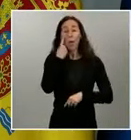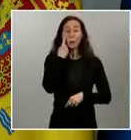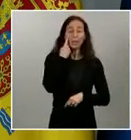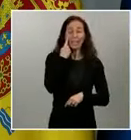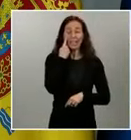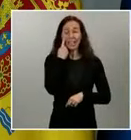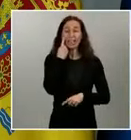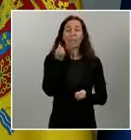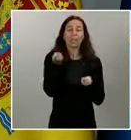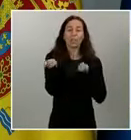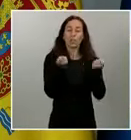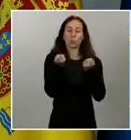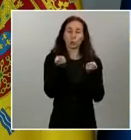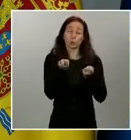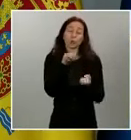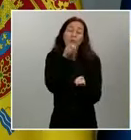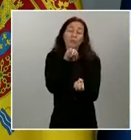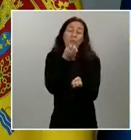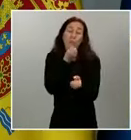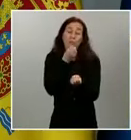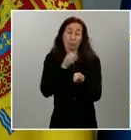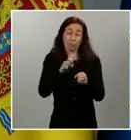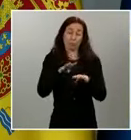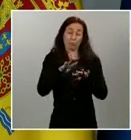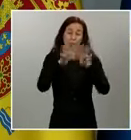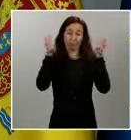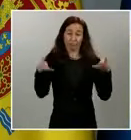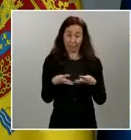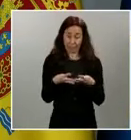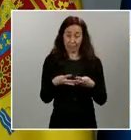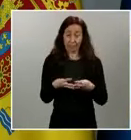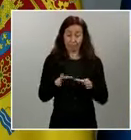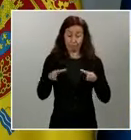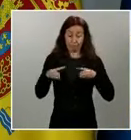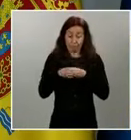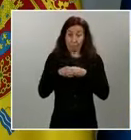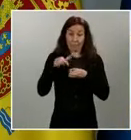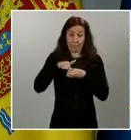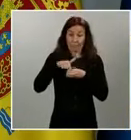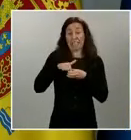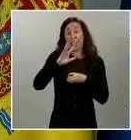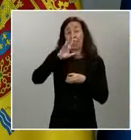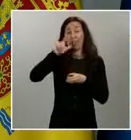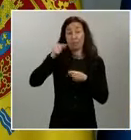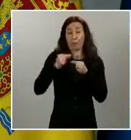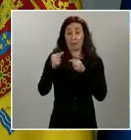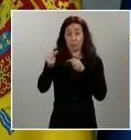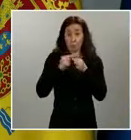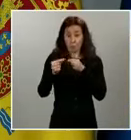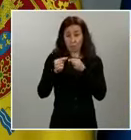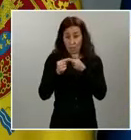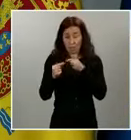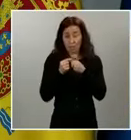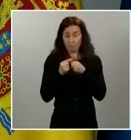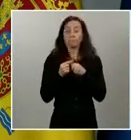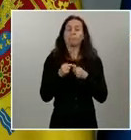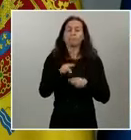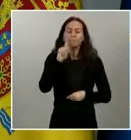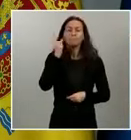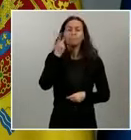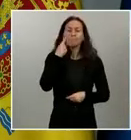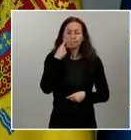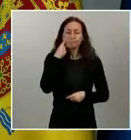de información. Pues bien, nuestras unidades de ciberdelincuencia, nuestros patrulleros del ciberespacio, han detectado una cadena de